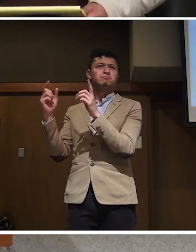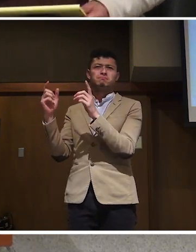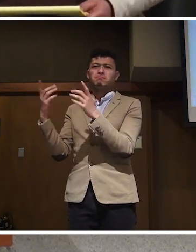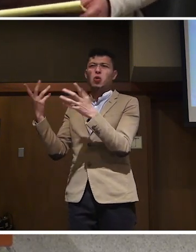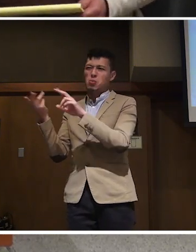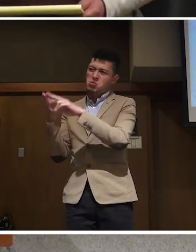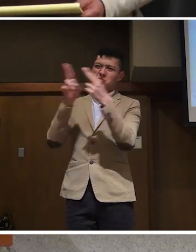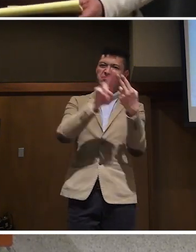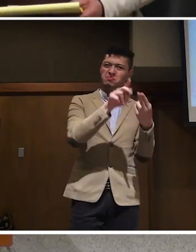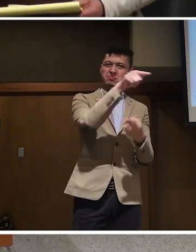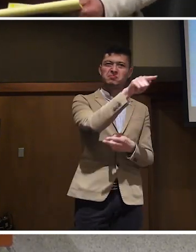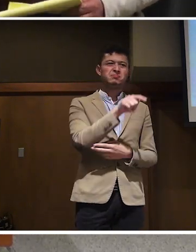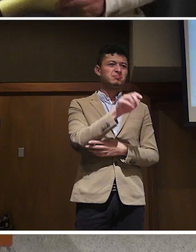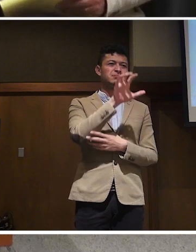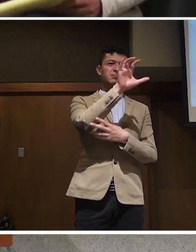nación.